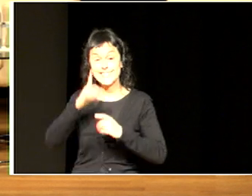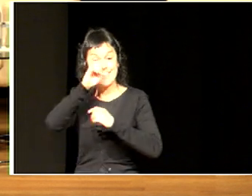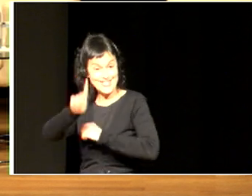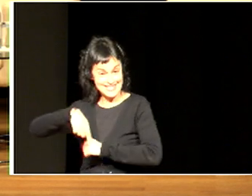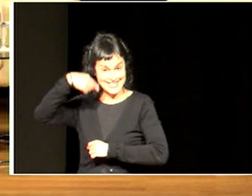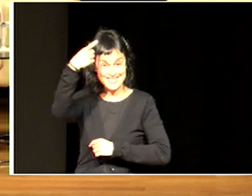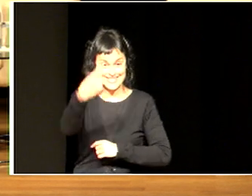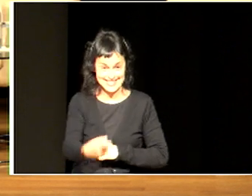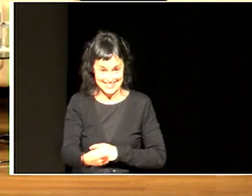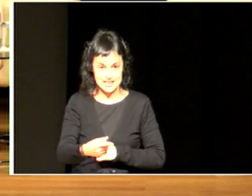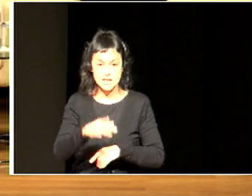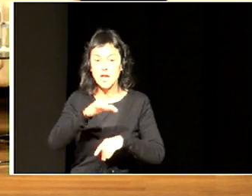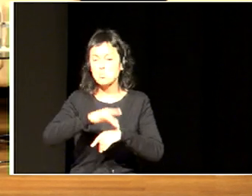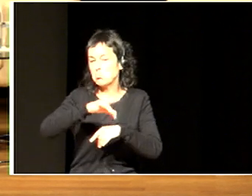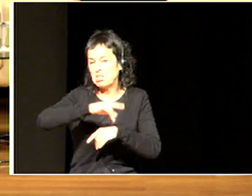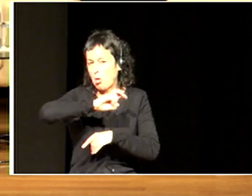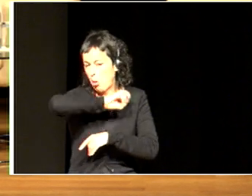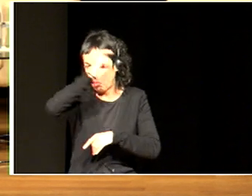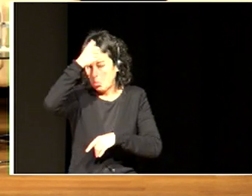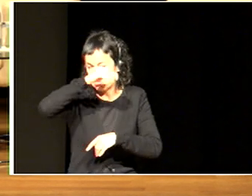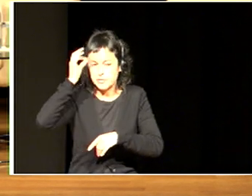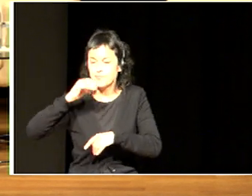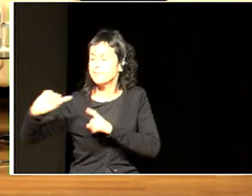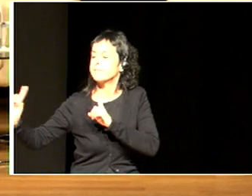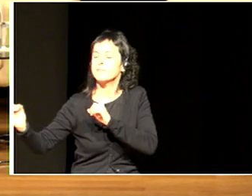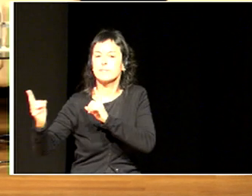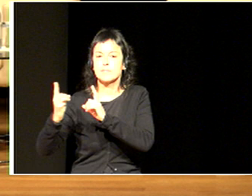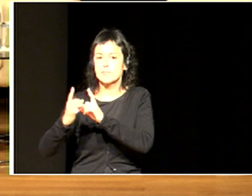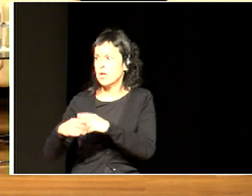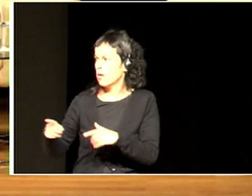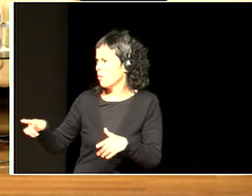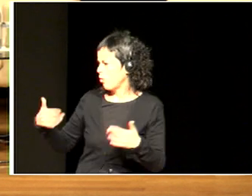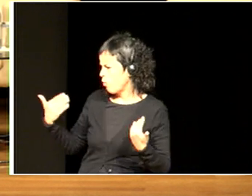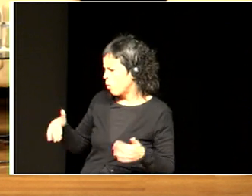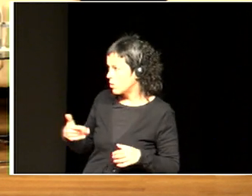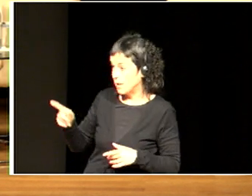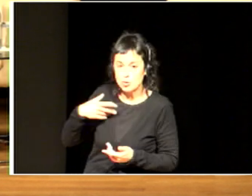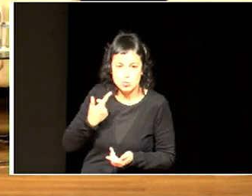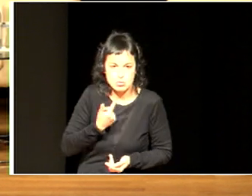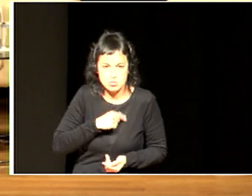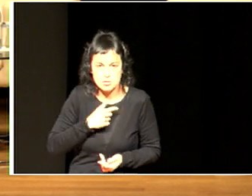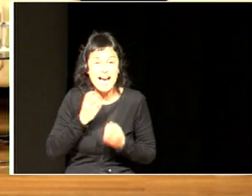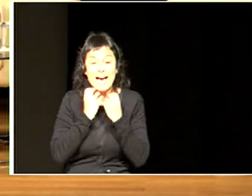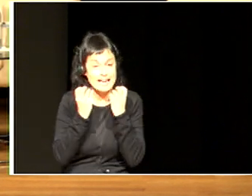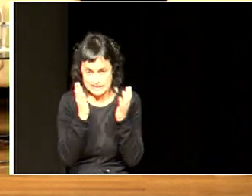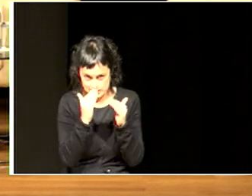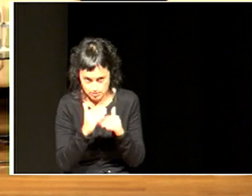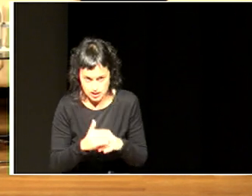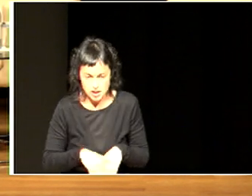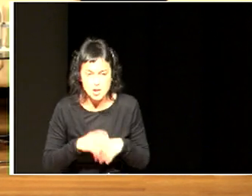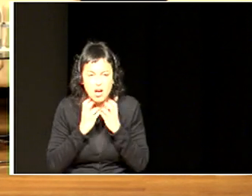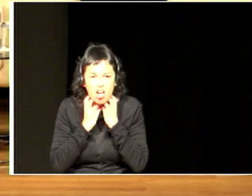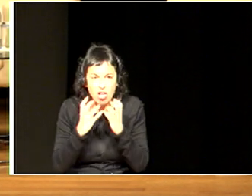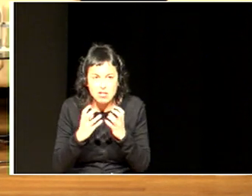viene otro doctor otra doctora pasa marian lleva fatal peor porque ya no tienes anginas quedándote que la